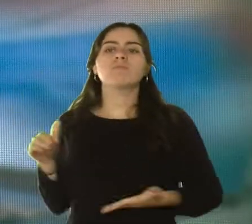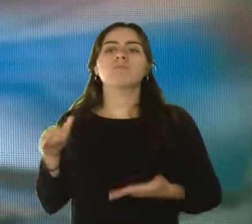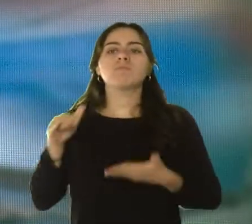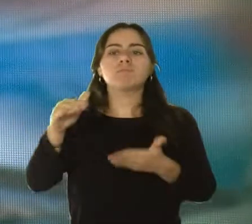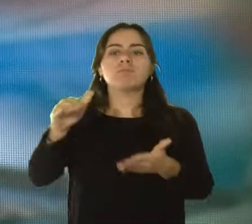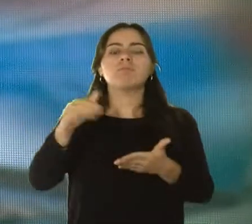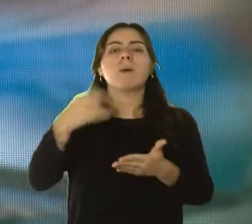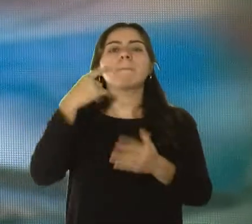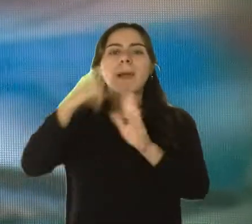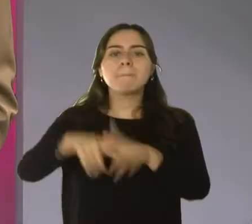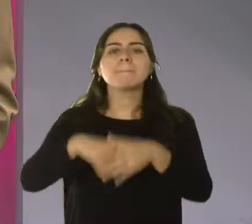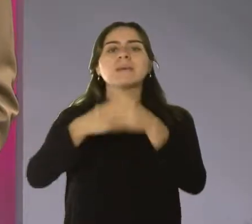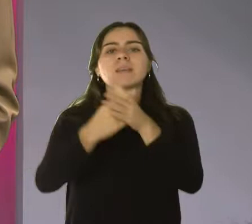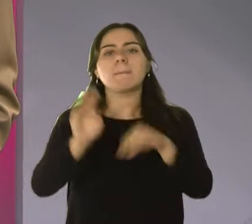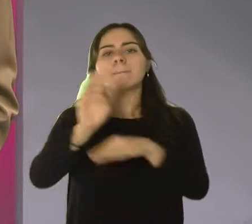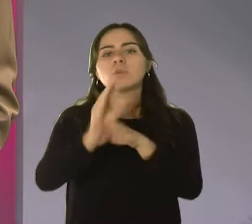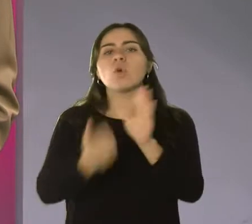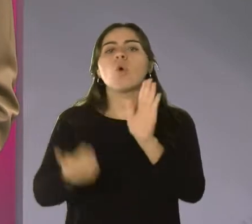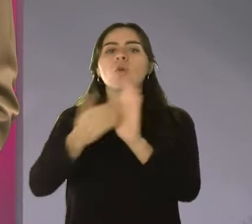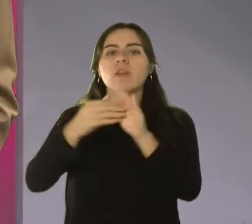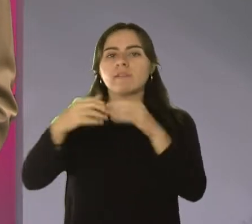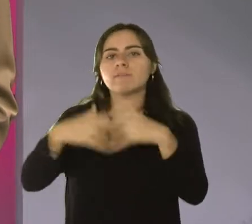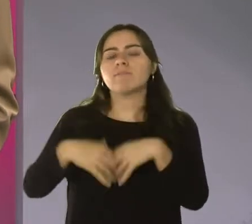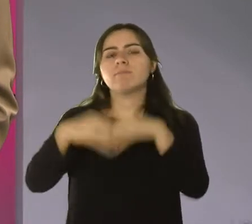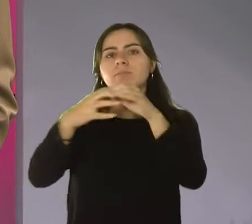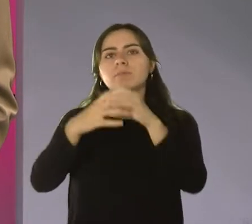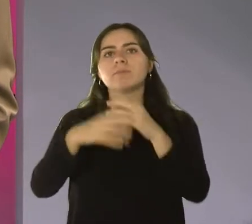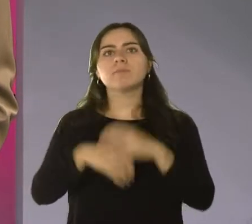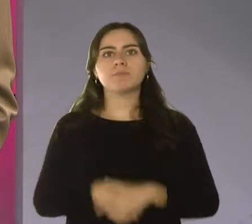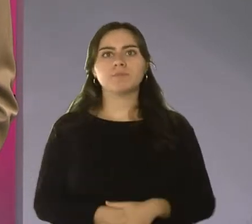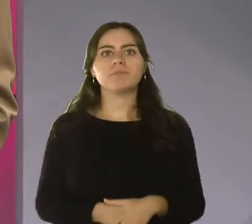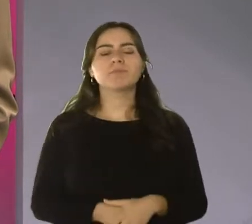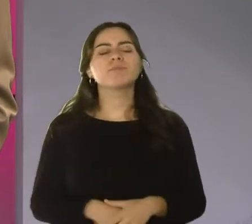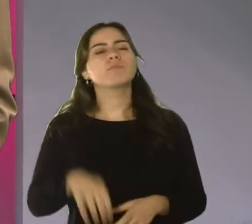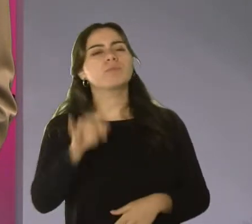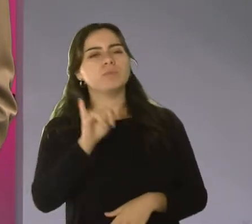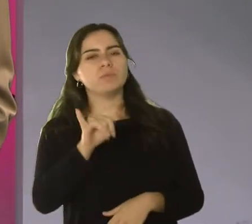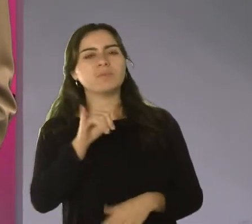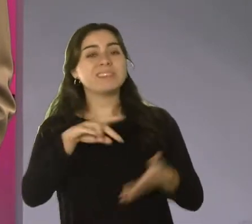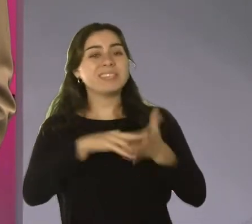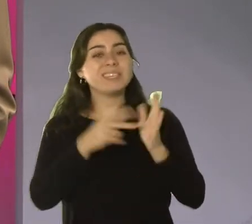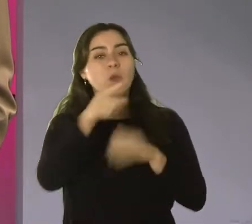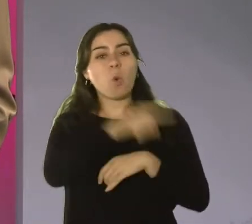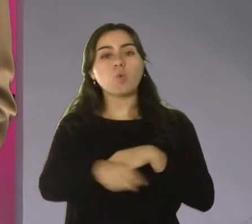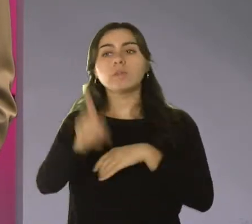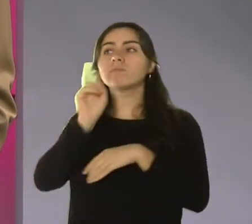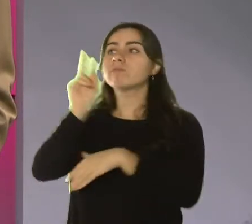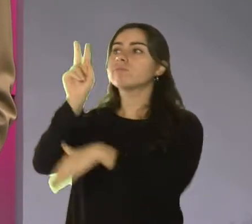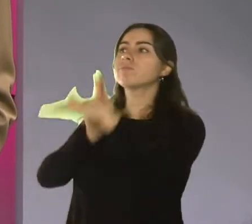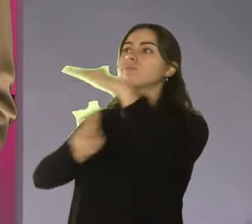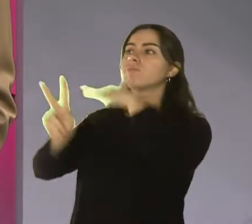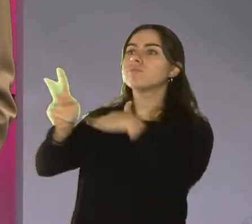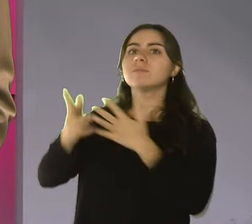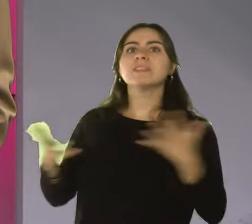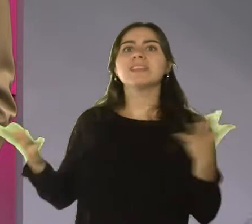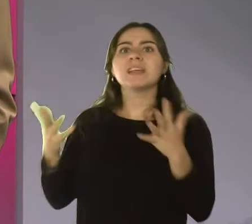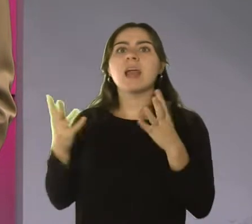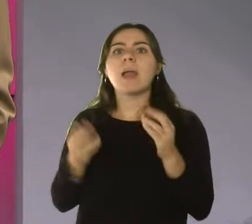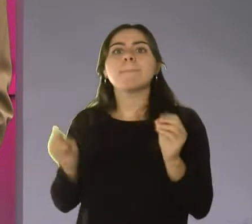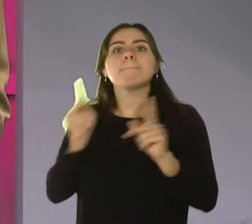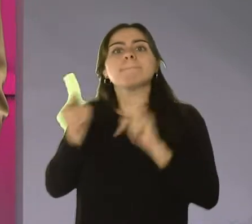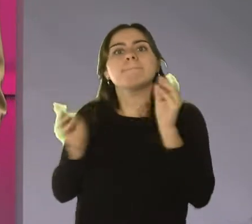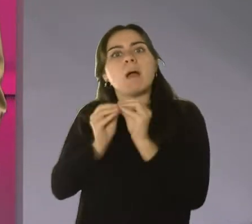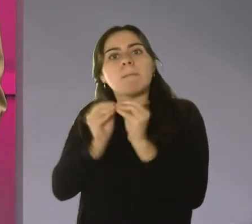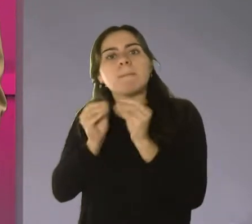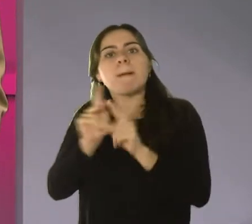radicado la quiebra. Finalmente, para culminar este segmento, ustedes prevén un boom en lo que se concede entonces las quiebras que